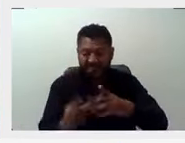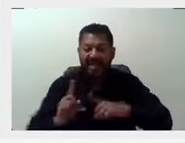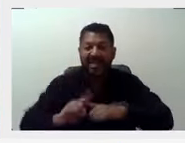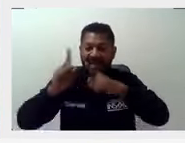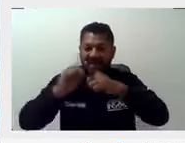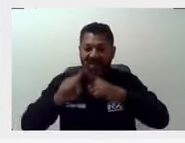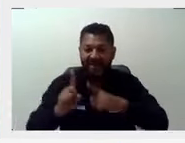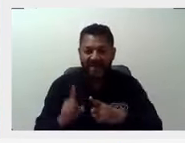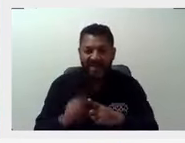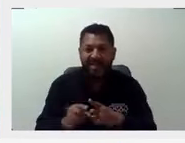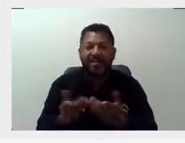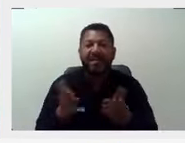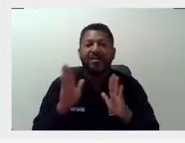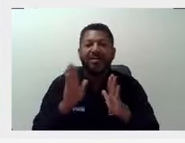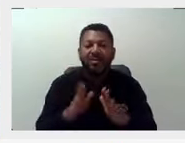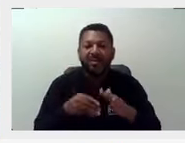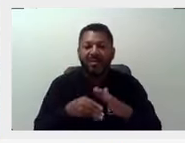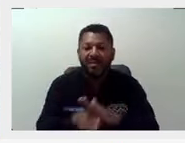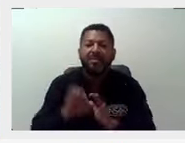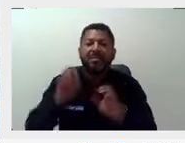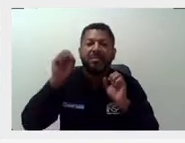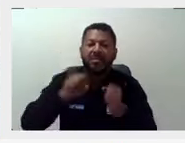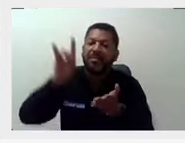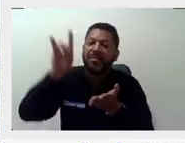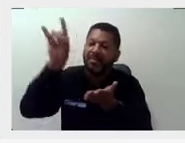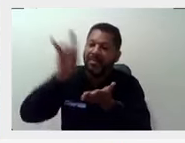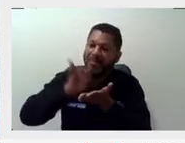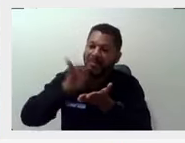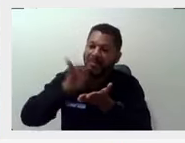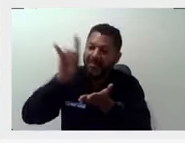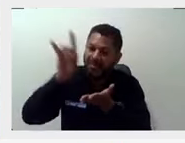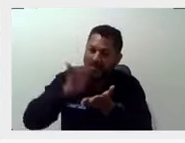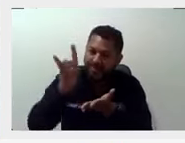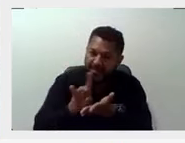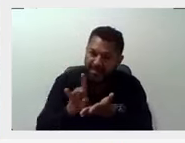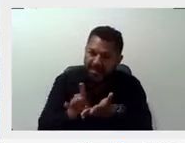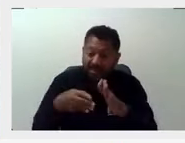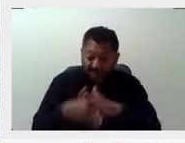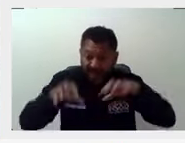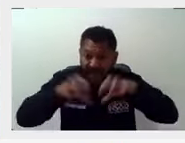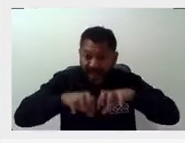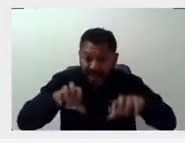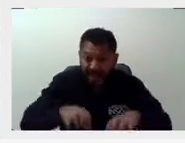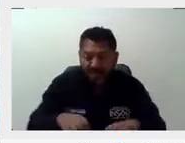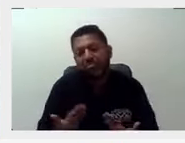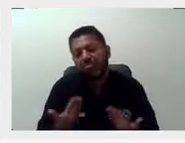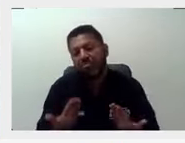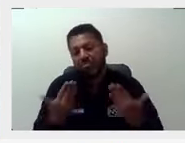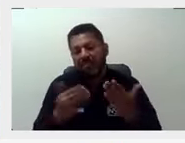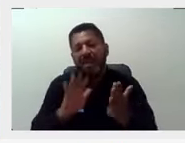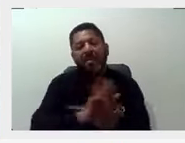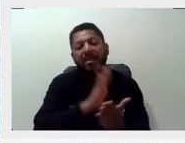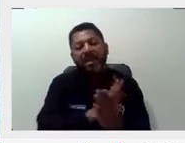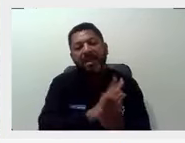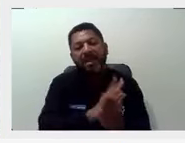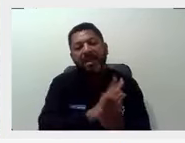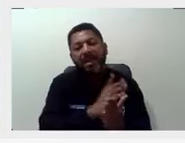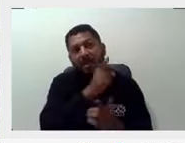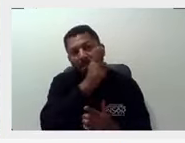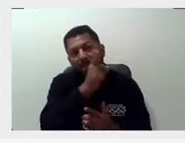pueden acceder, pueden bajar los links, pueden entrar a las actividades y valerse de un material importante.